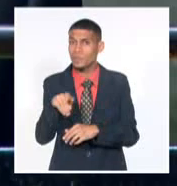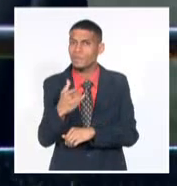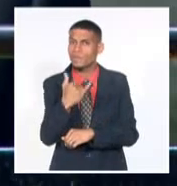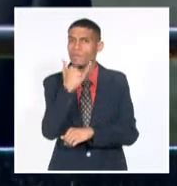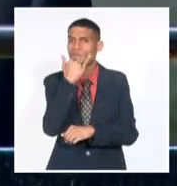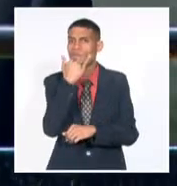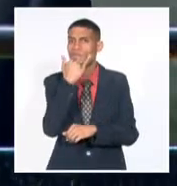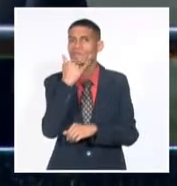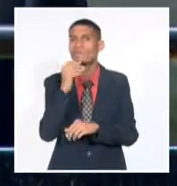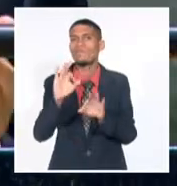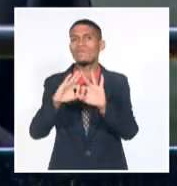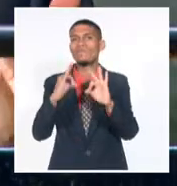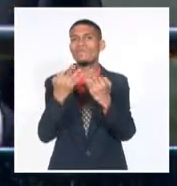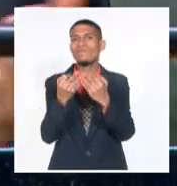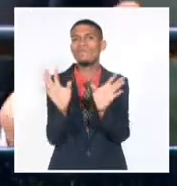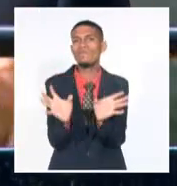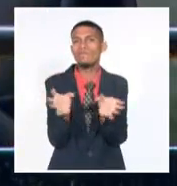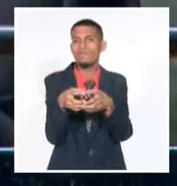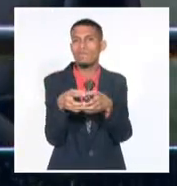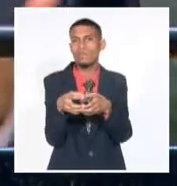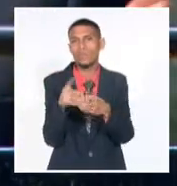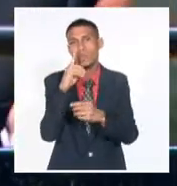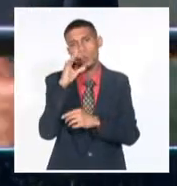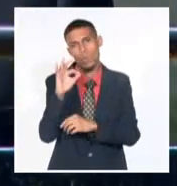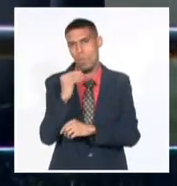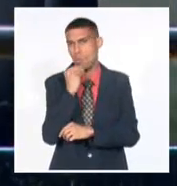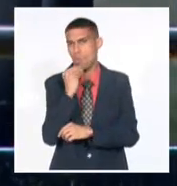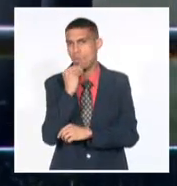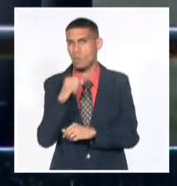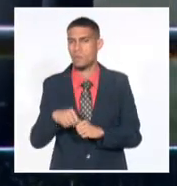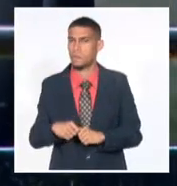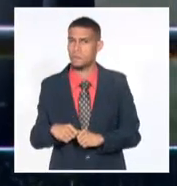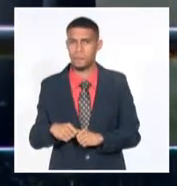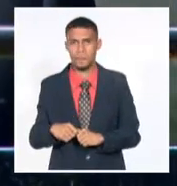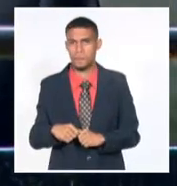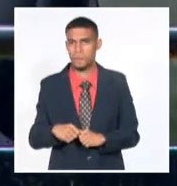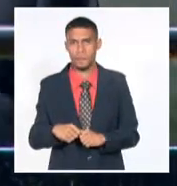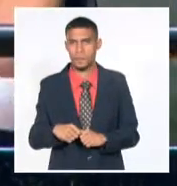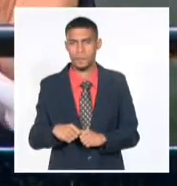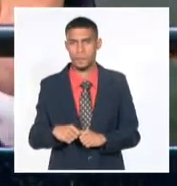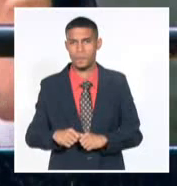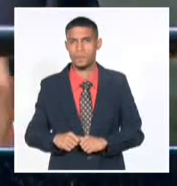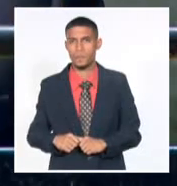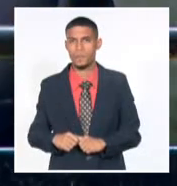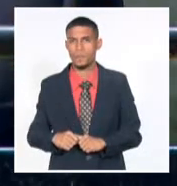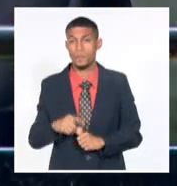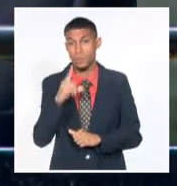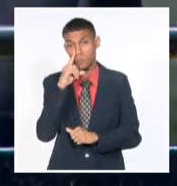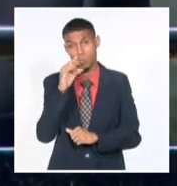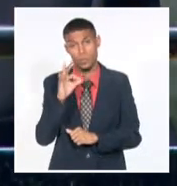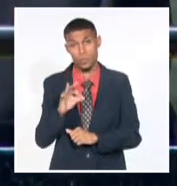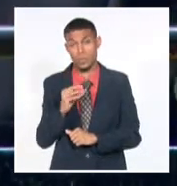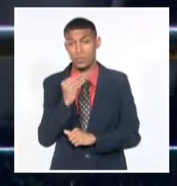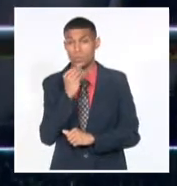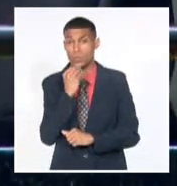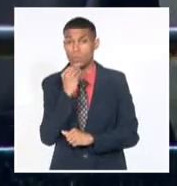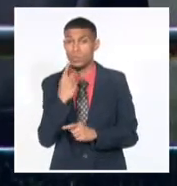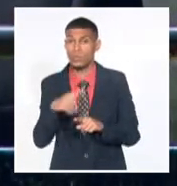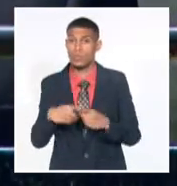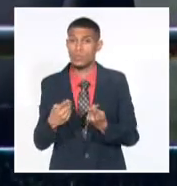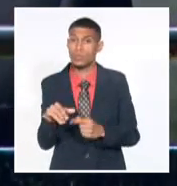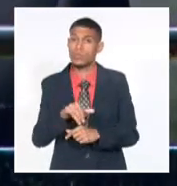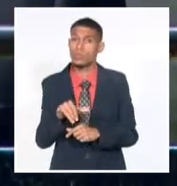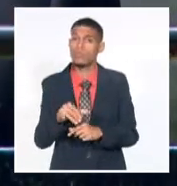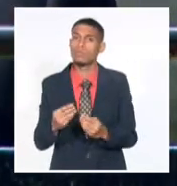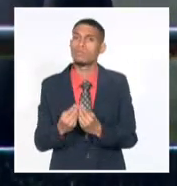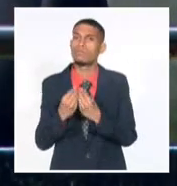reunificación familiar mediante visados y mecanismos regulares, no permite el otorgamiento en